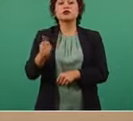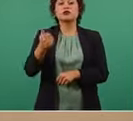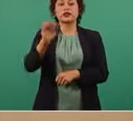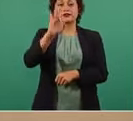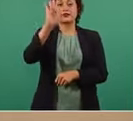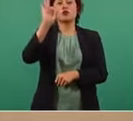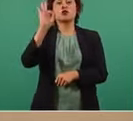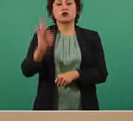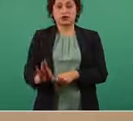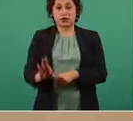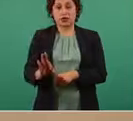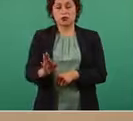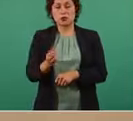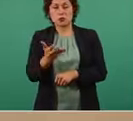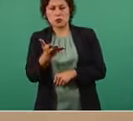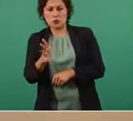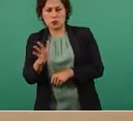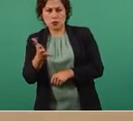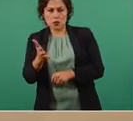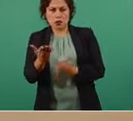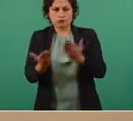16.6% en promedio,